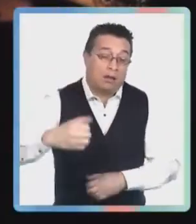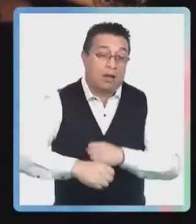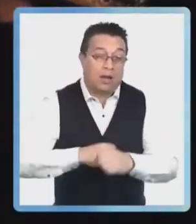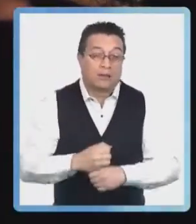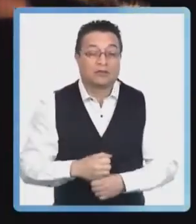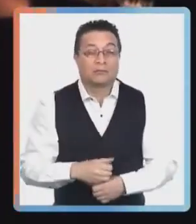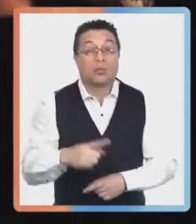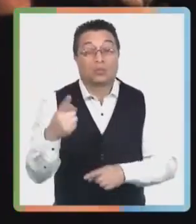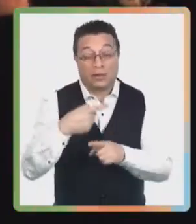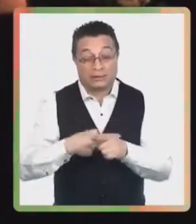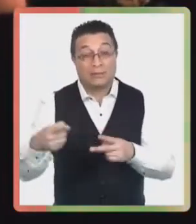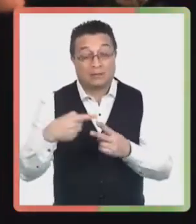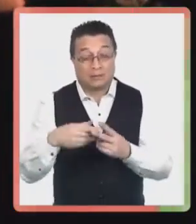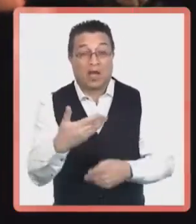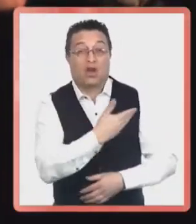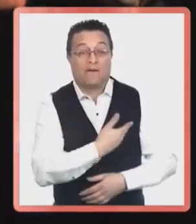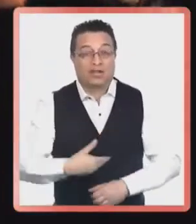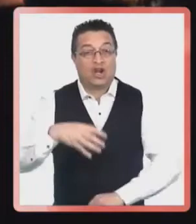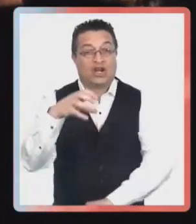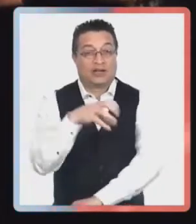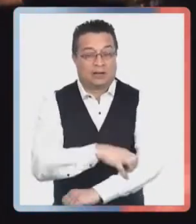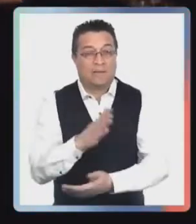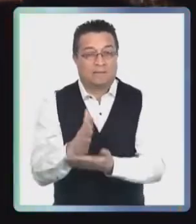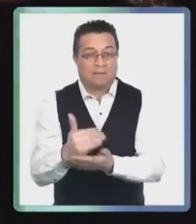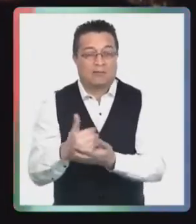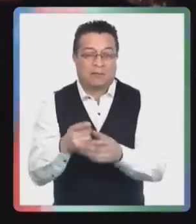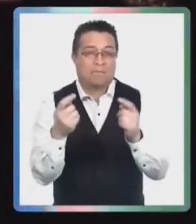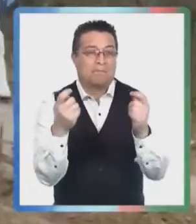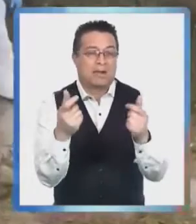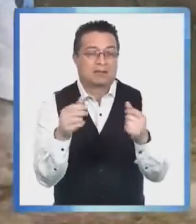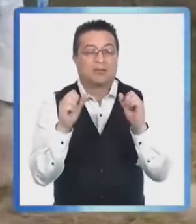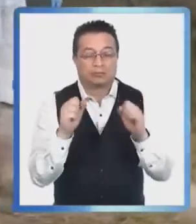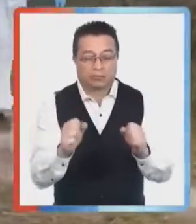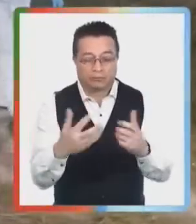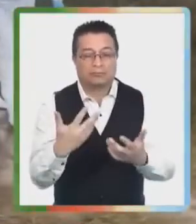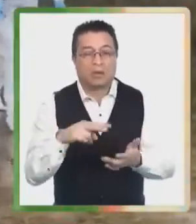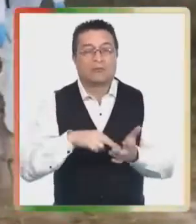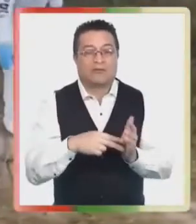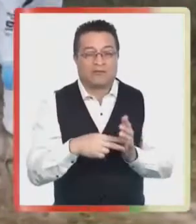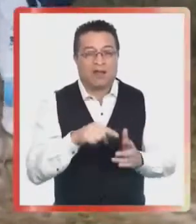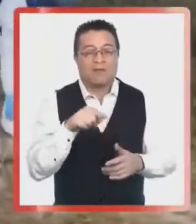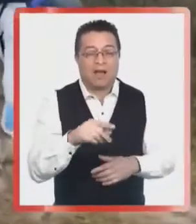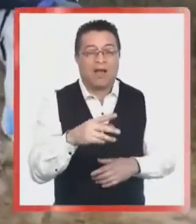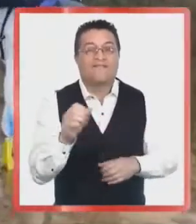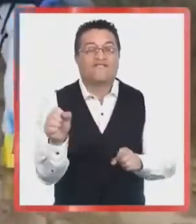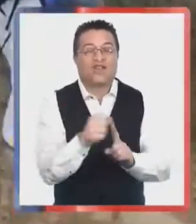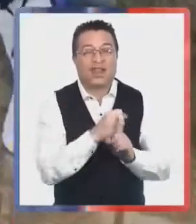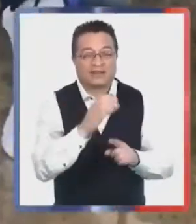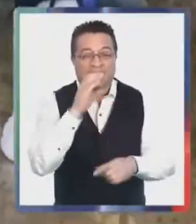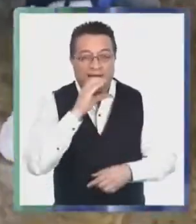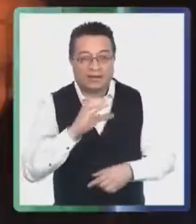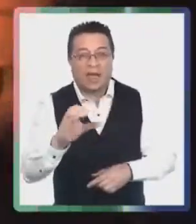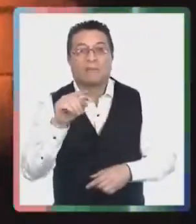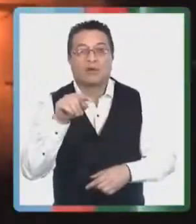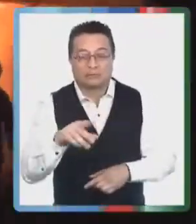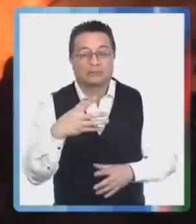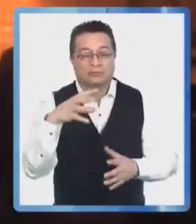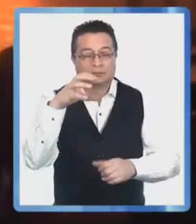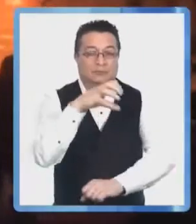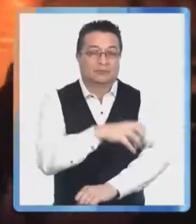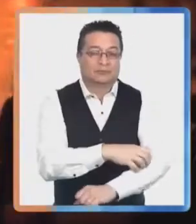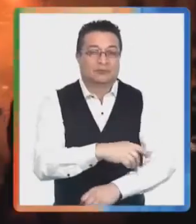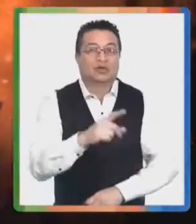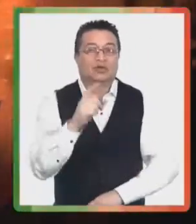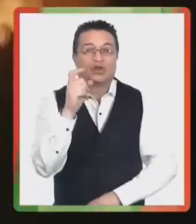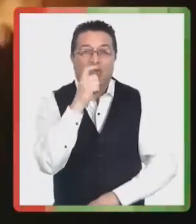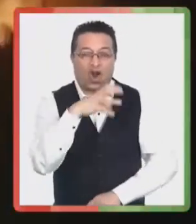unas semanas, el gobierno regional presentó un plan similar para abordar la problemática de la violencia rural y los delitos cometidos en la denominada zona